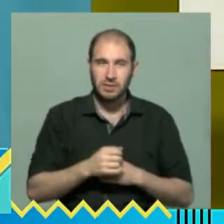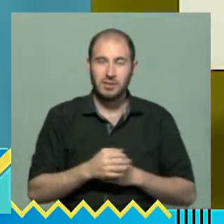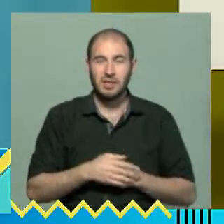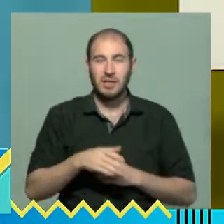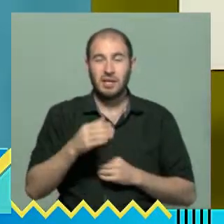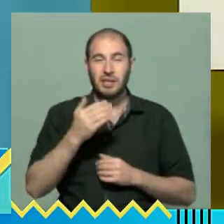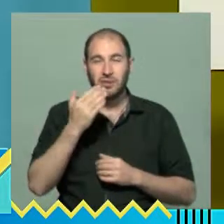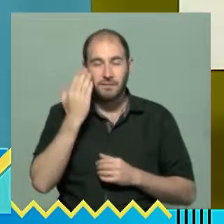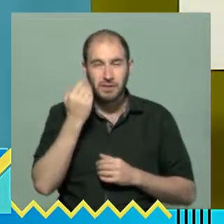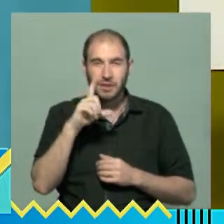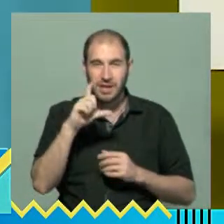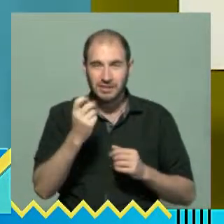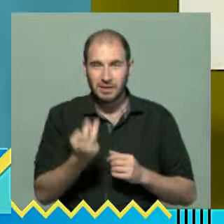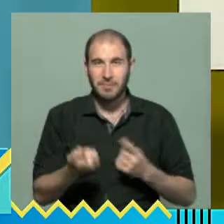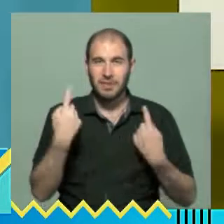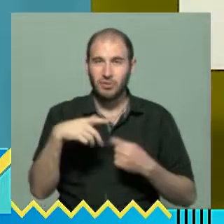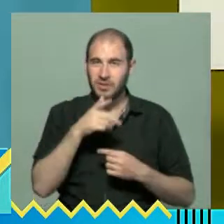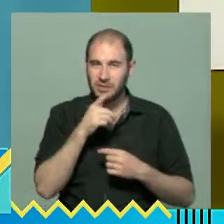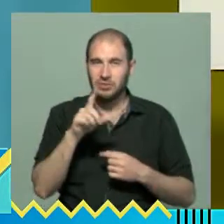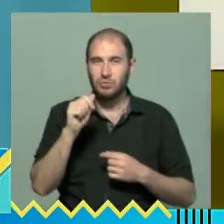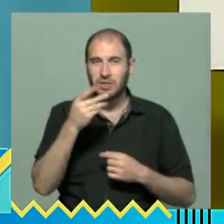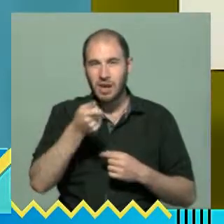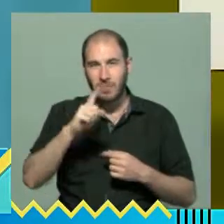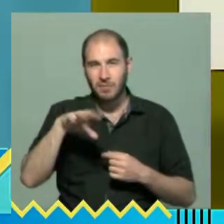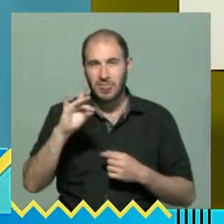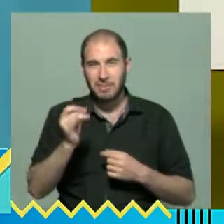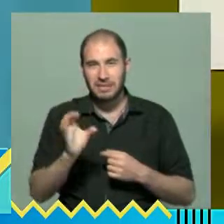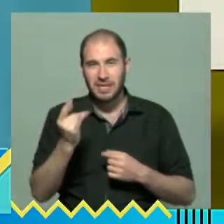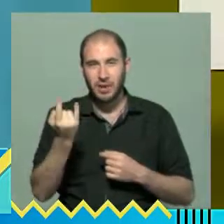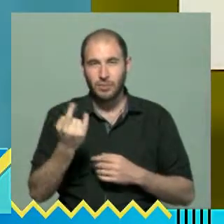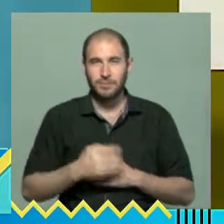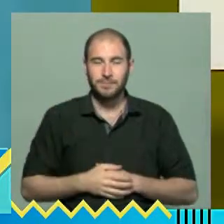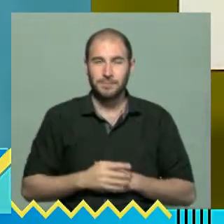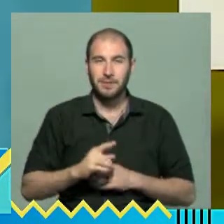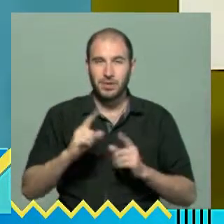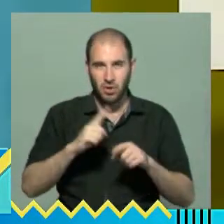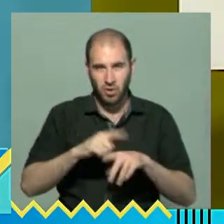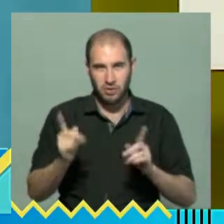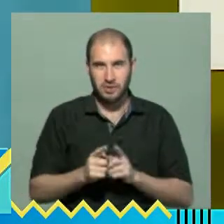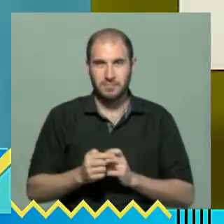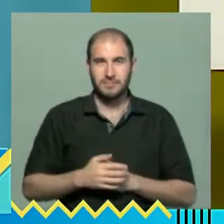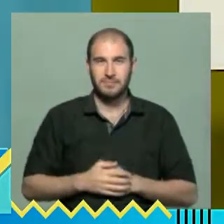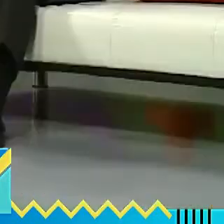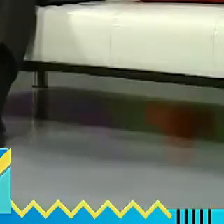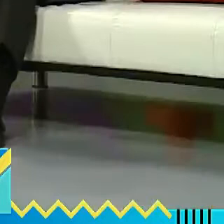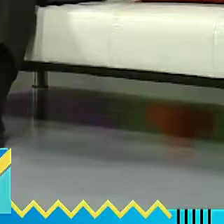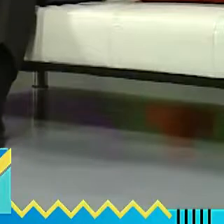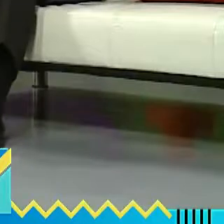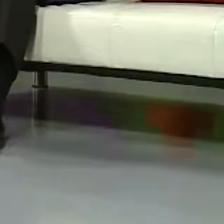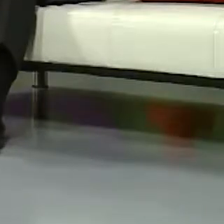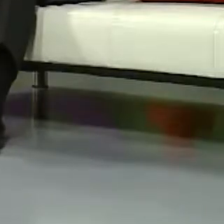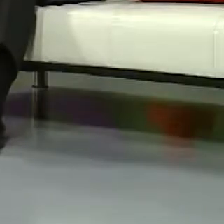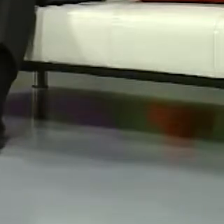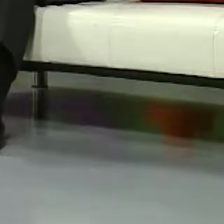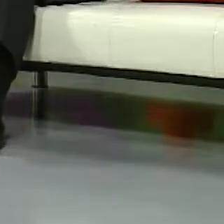en redes sociales, en Facebook y en Instagram como Distintos Parecidos y en Twitter como @dpsenalú. Un ratito y ya venimos.